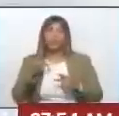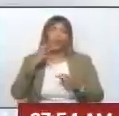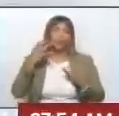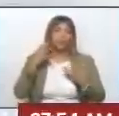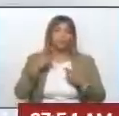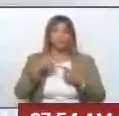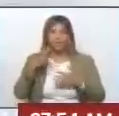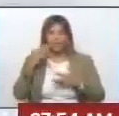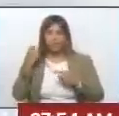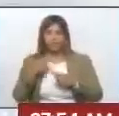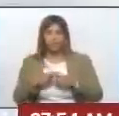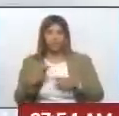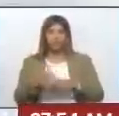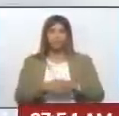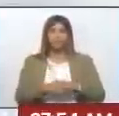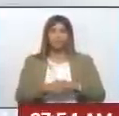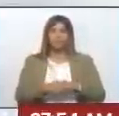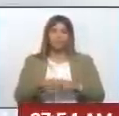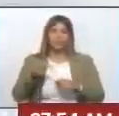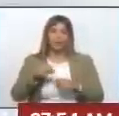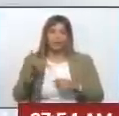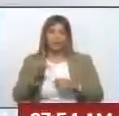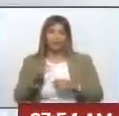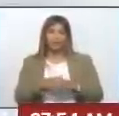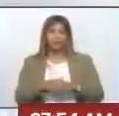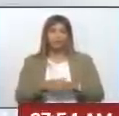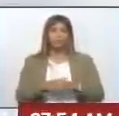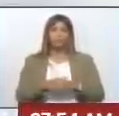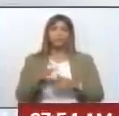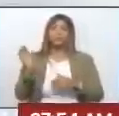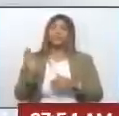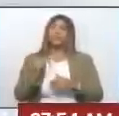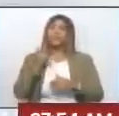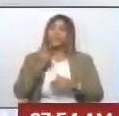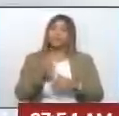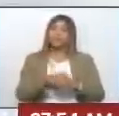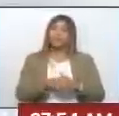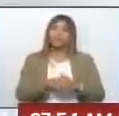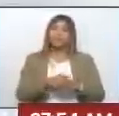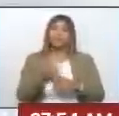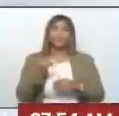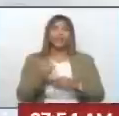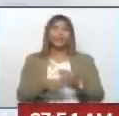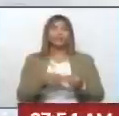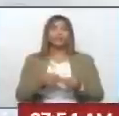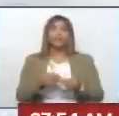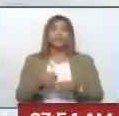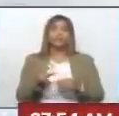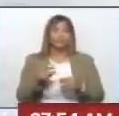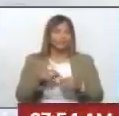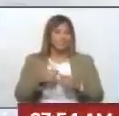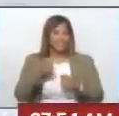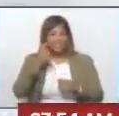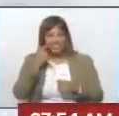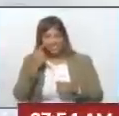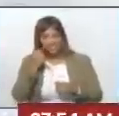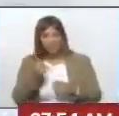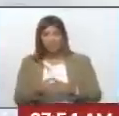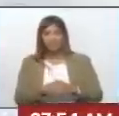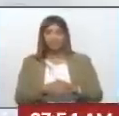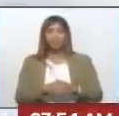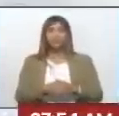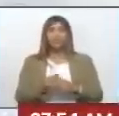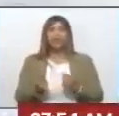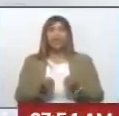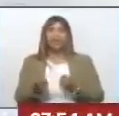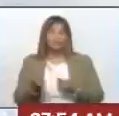ex embajador, por cierto, en Venezuela, llegó y dijo, hay que hacer que trille, que chille la